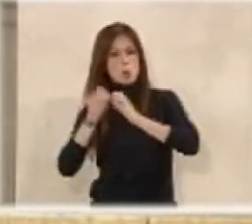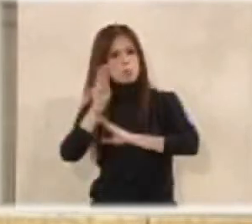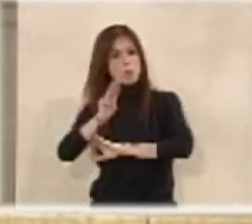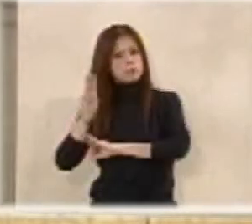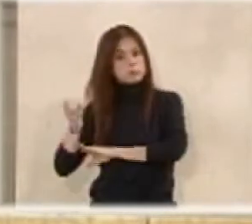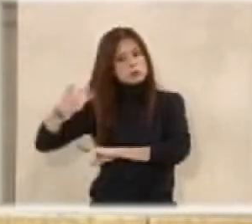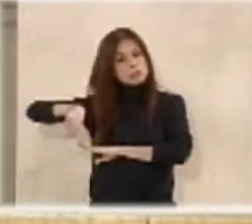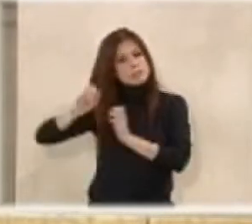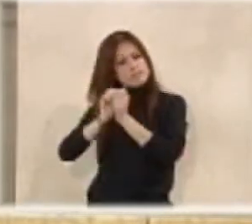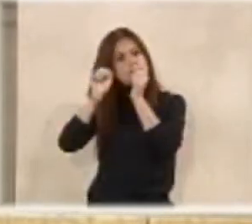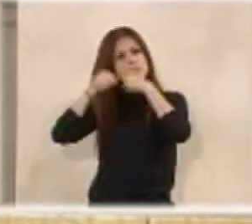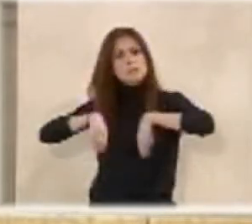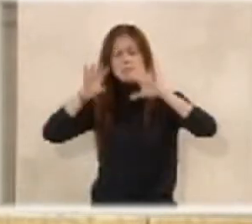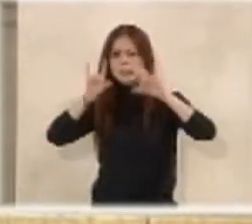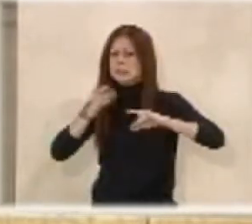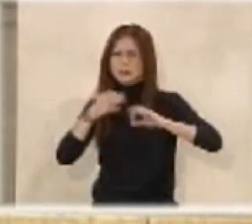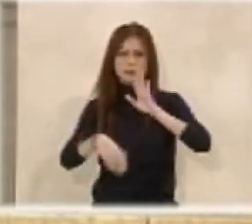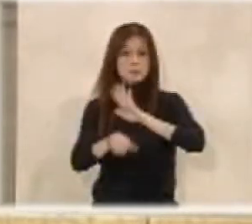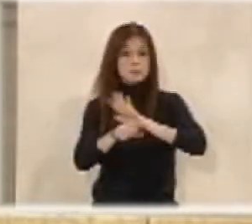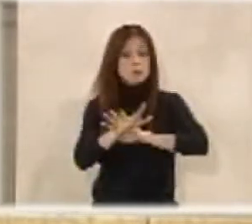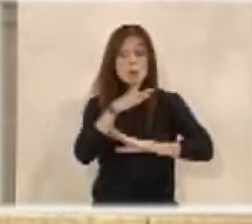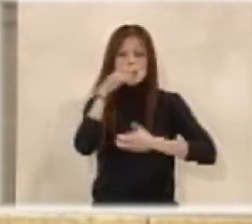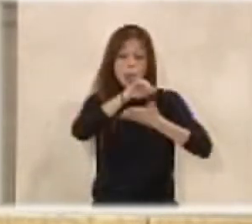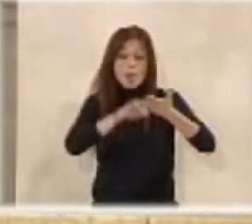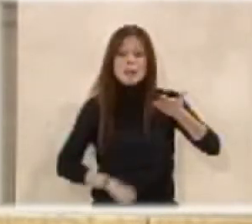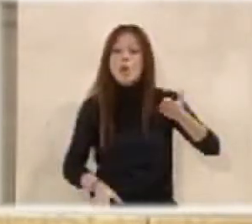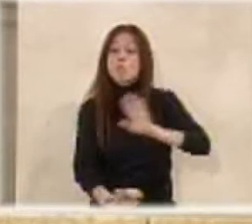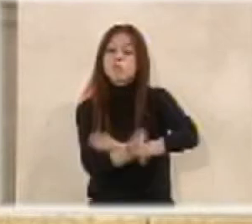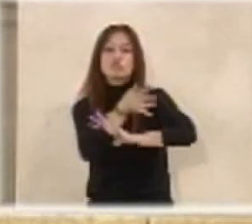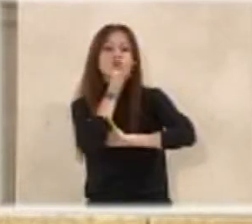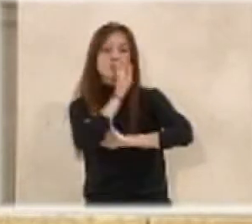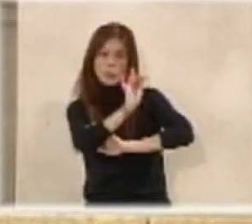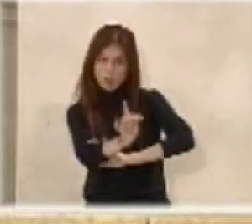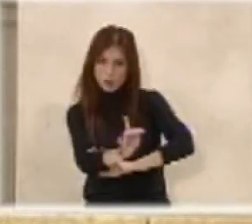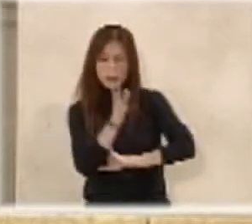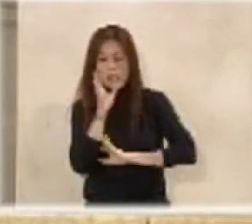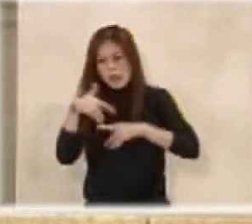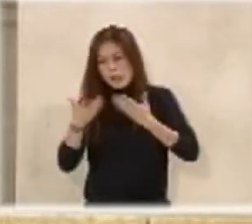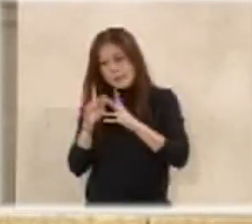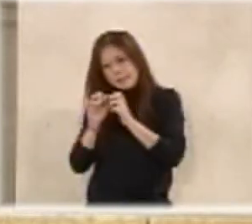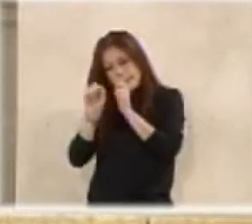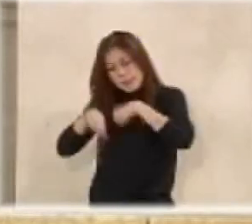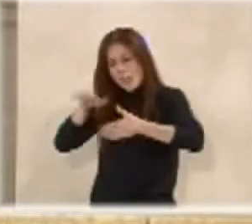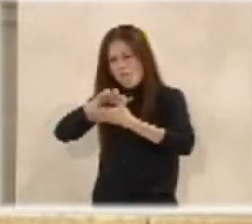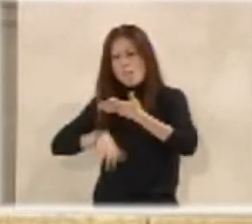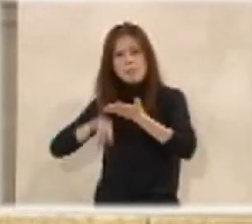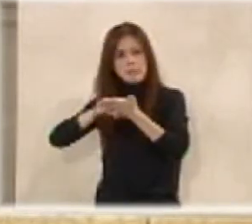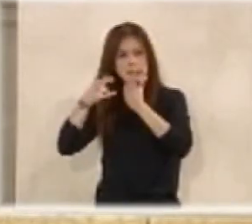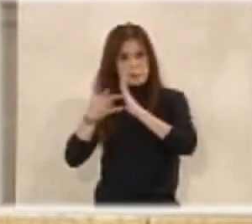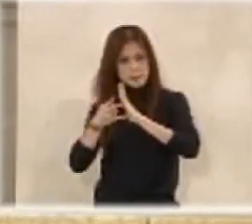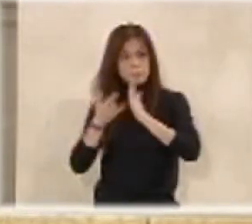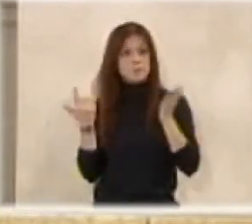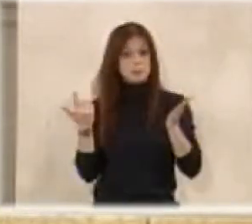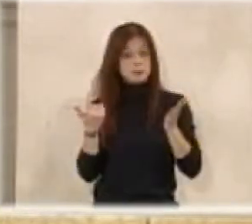estamos totalmente de acuerdo en que eso sea así. Y por eso el pliego no ha salido todavía y por eso se está trabajando en los informes técnicos, algunos